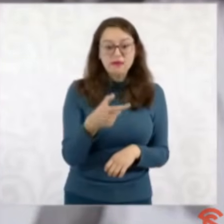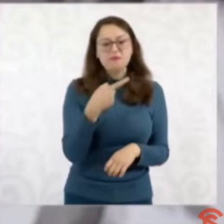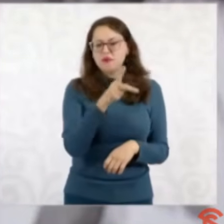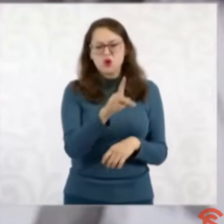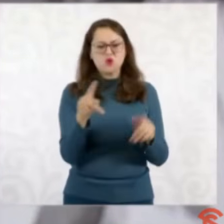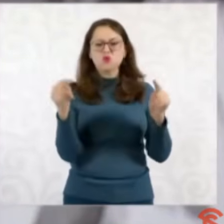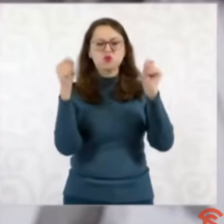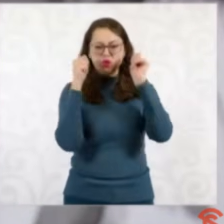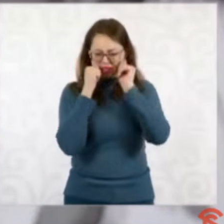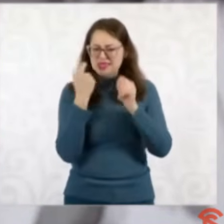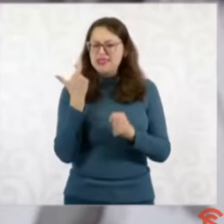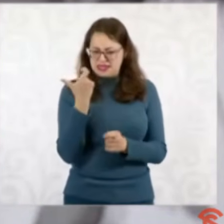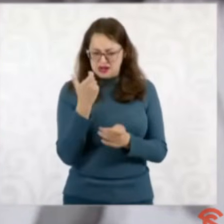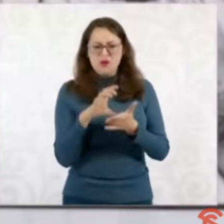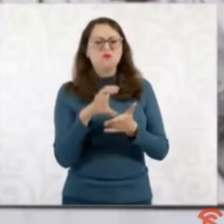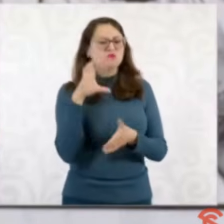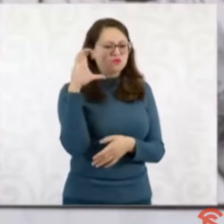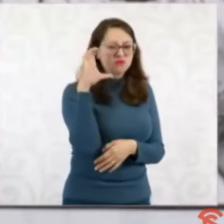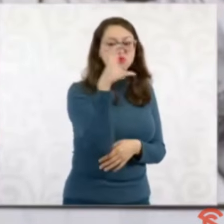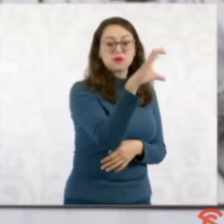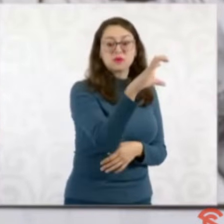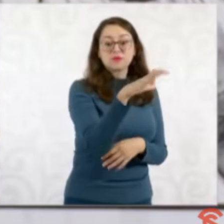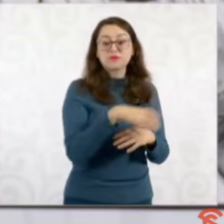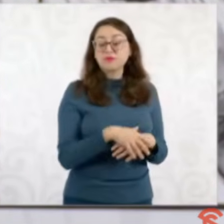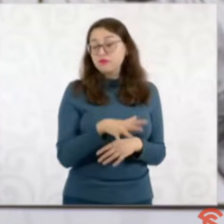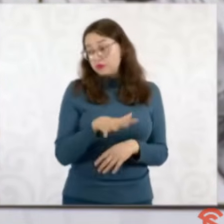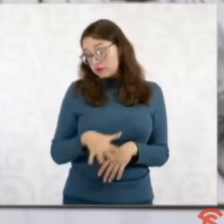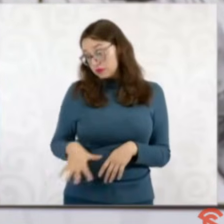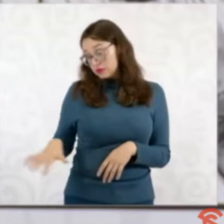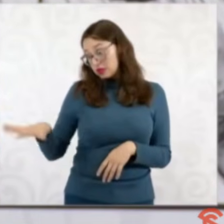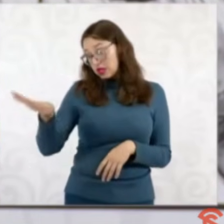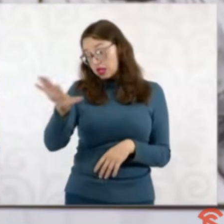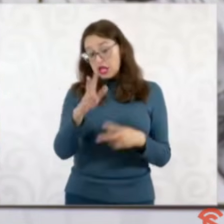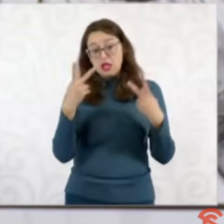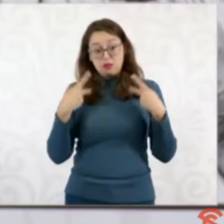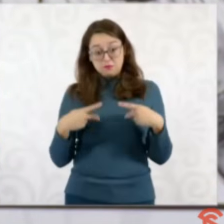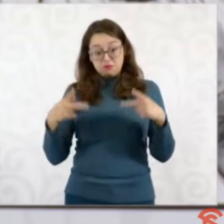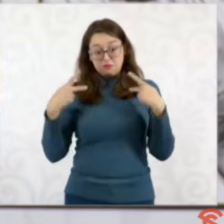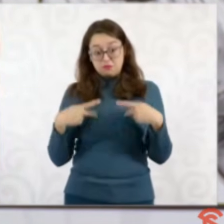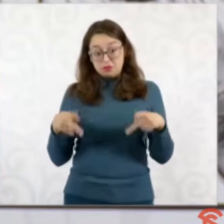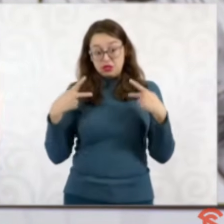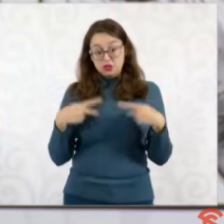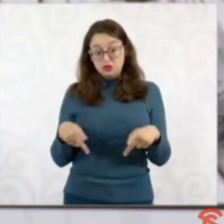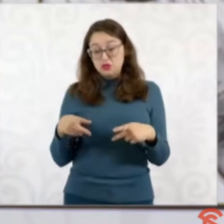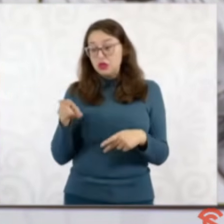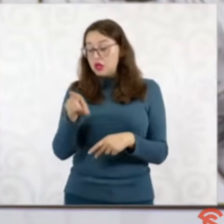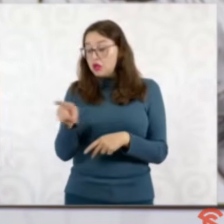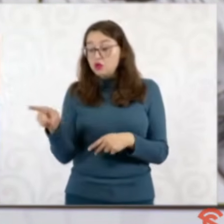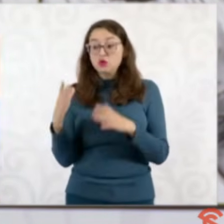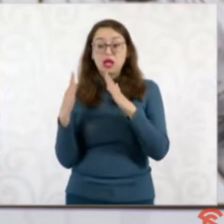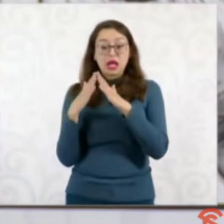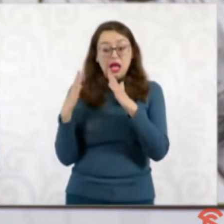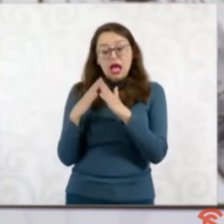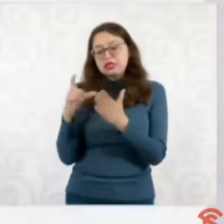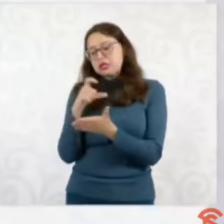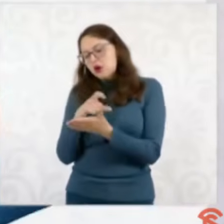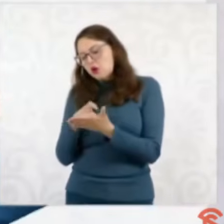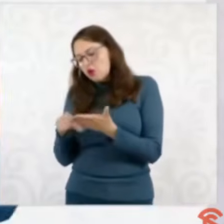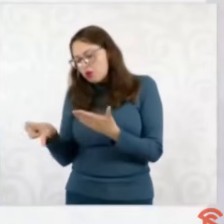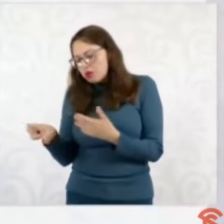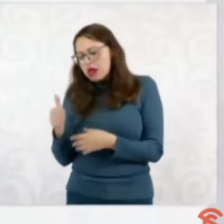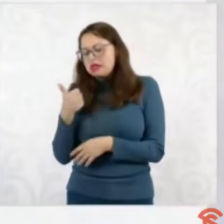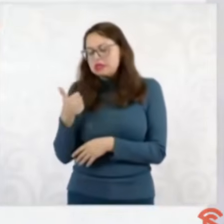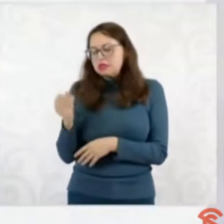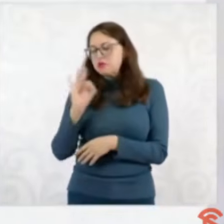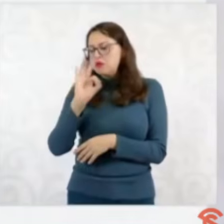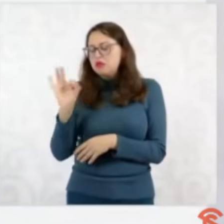se rescataron, y a la gente de abajo, a la que había comprado una casa con una tasa de interés del 6%